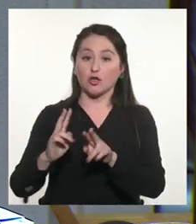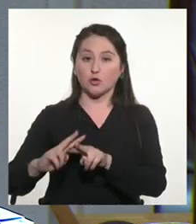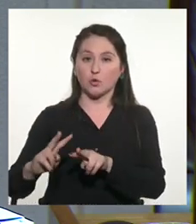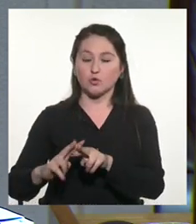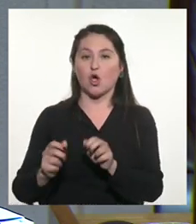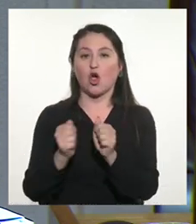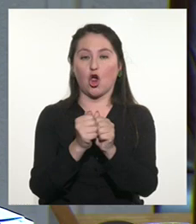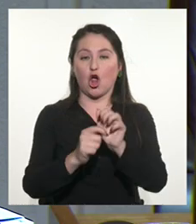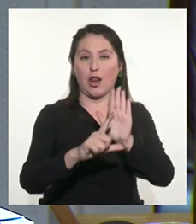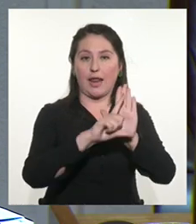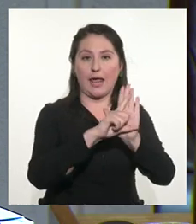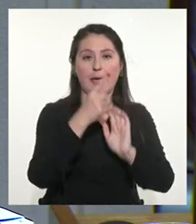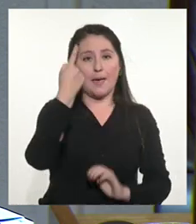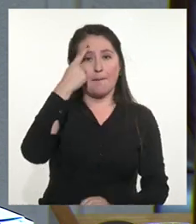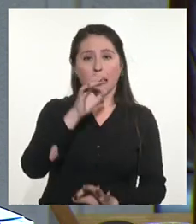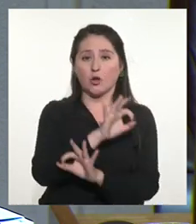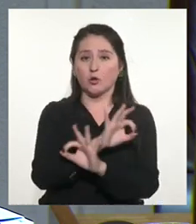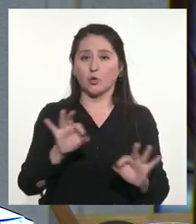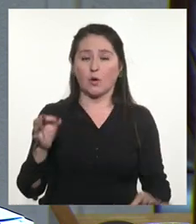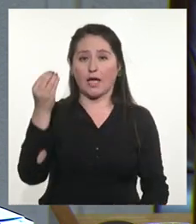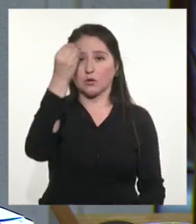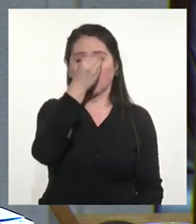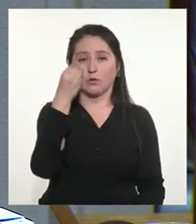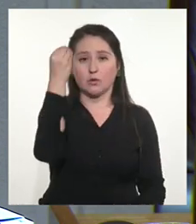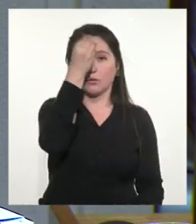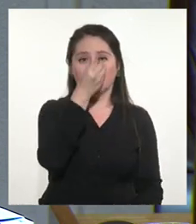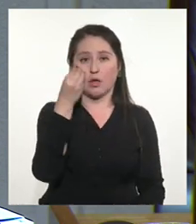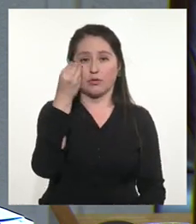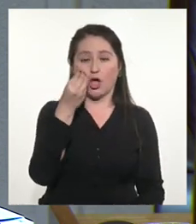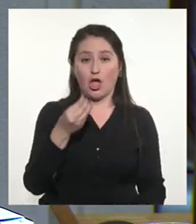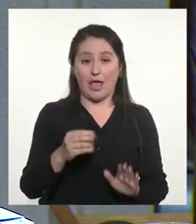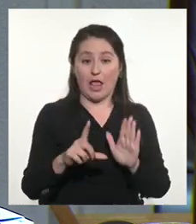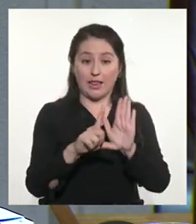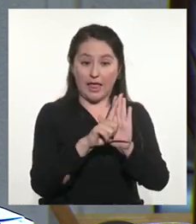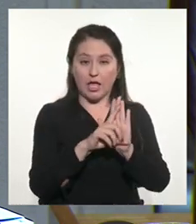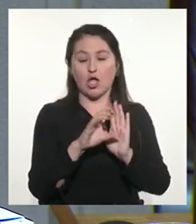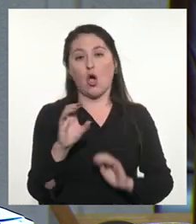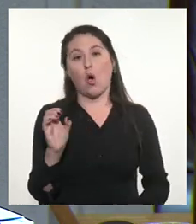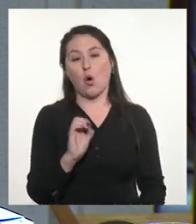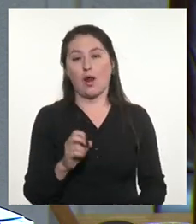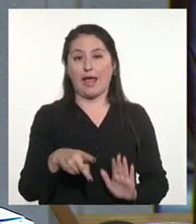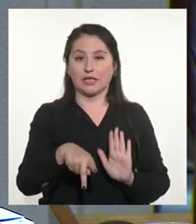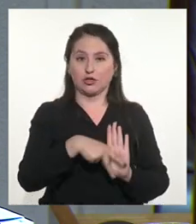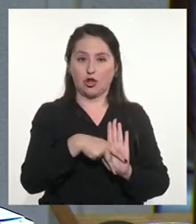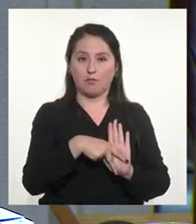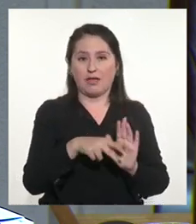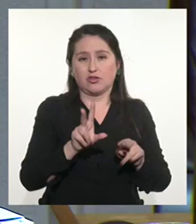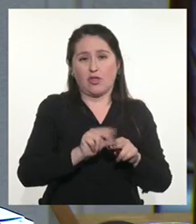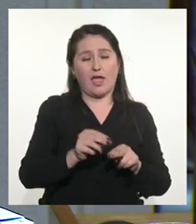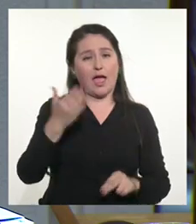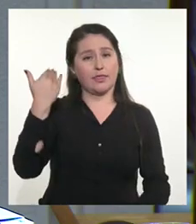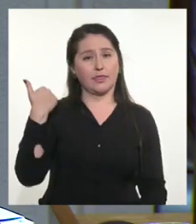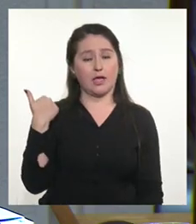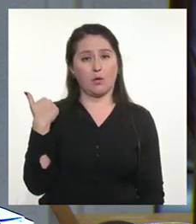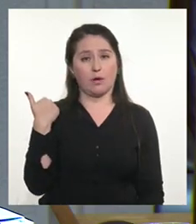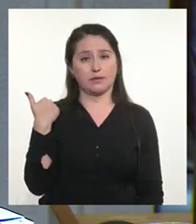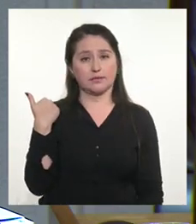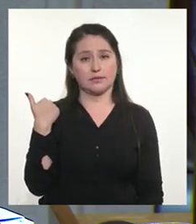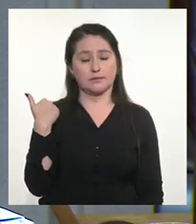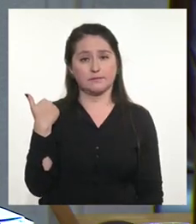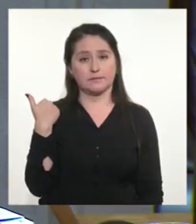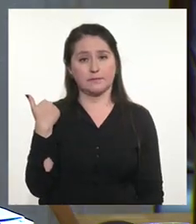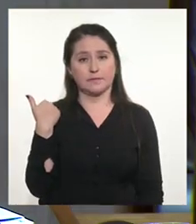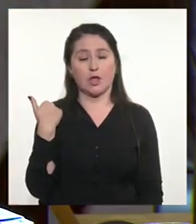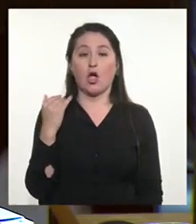pero nunca nos preocupamos de mirar hacia atrás de realizarse efectivamente la norma ahora la ley es tan obsoleta o son